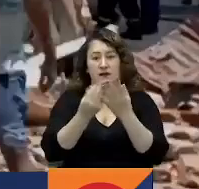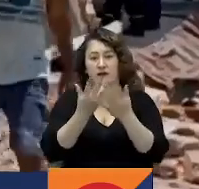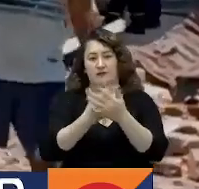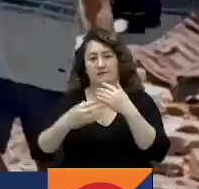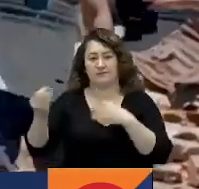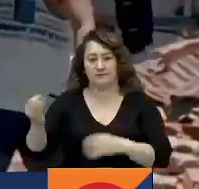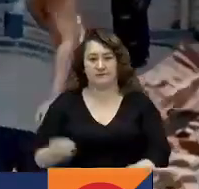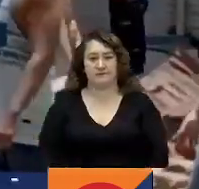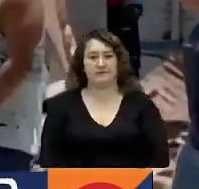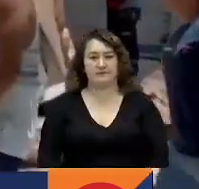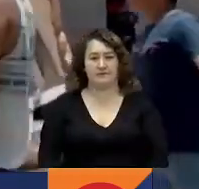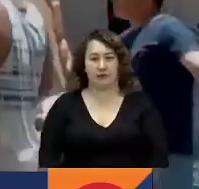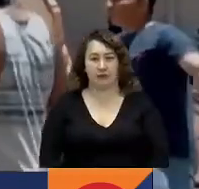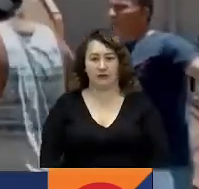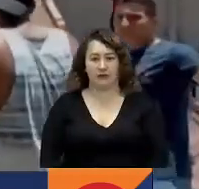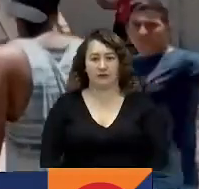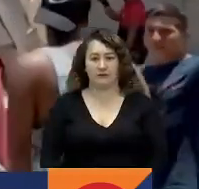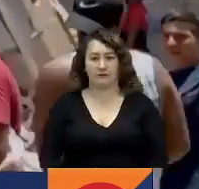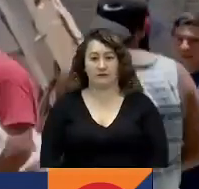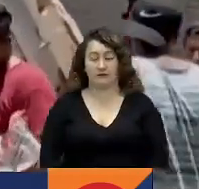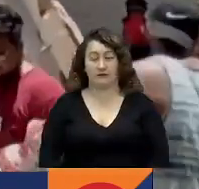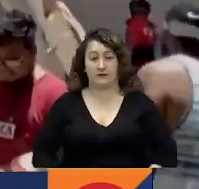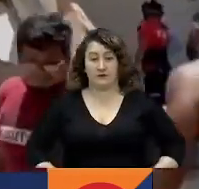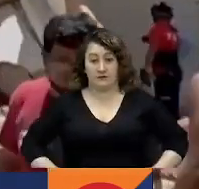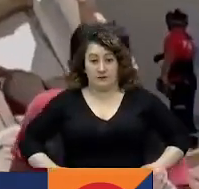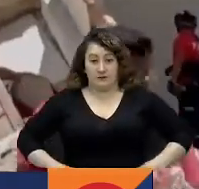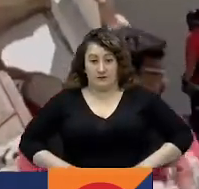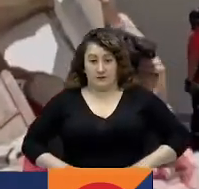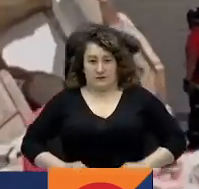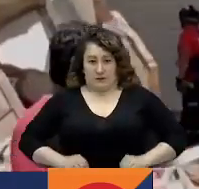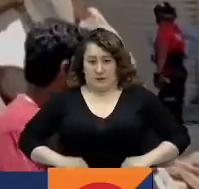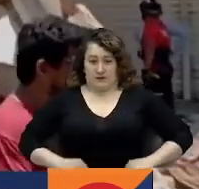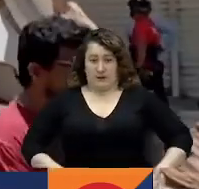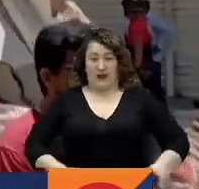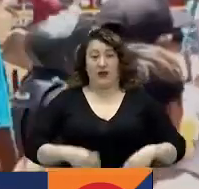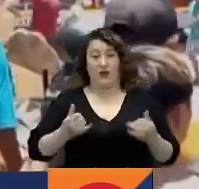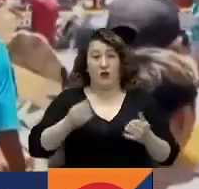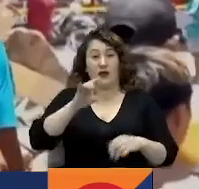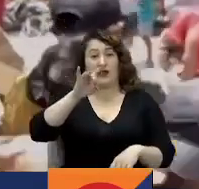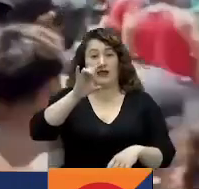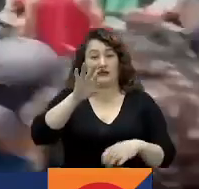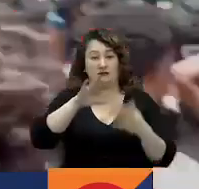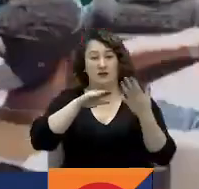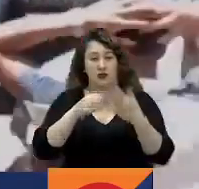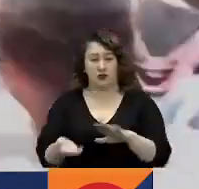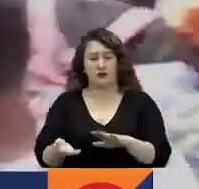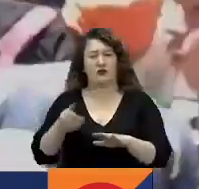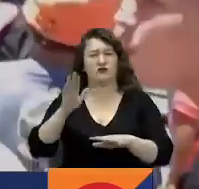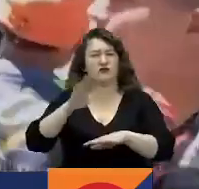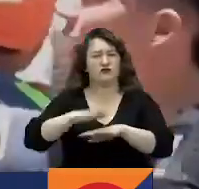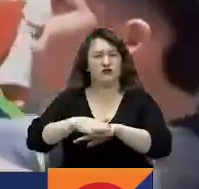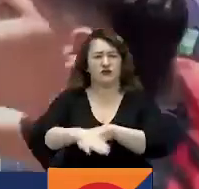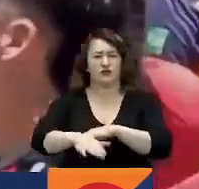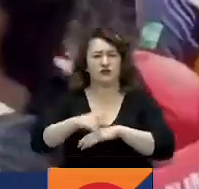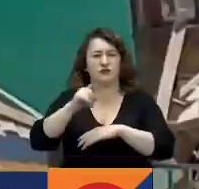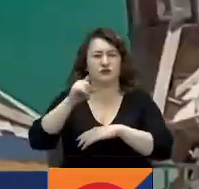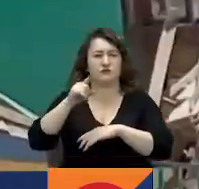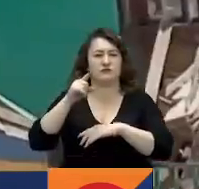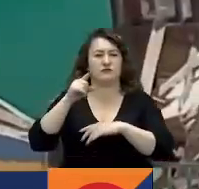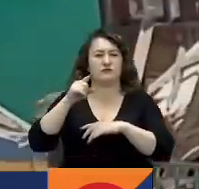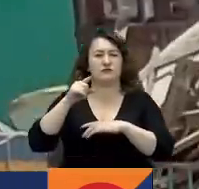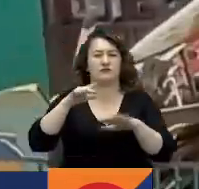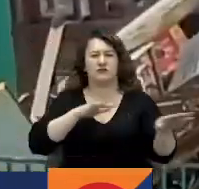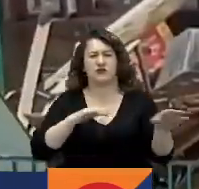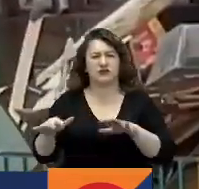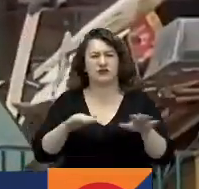evacuadas. Aumentó a 15 el número de personas muertas tras el temblor de magnitud 6,5 en Ecuador.